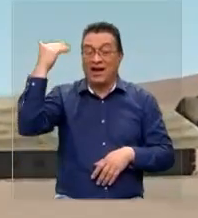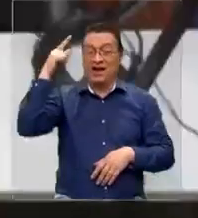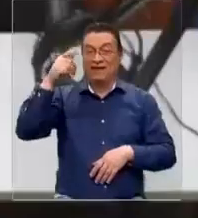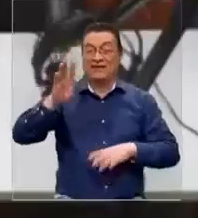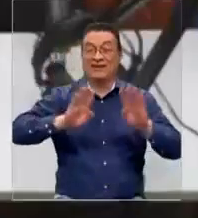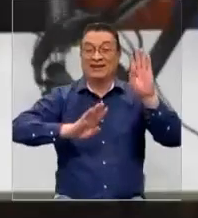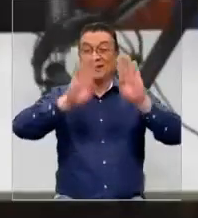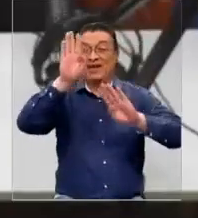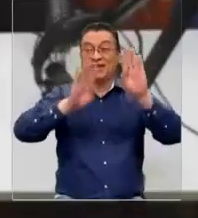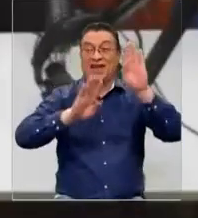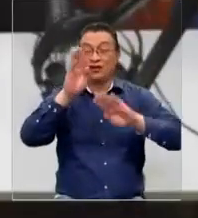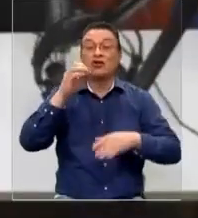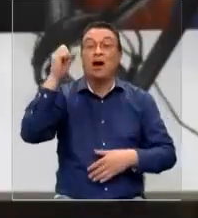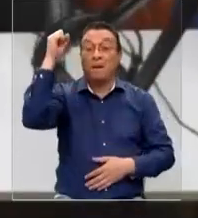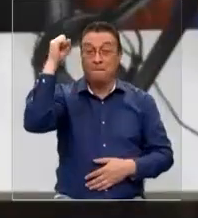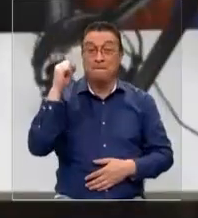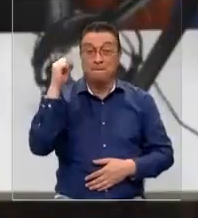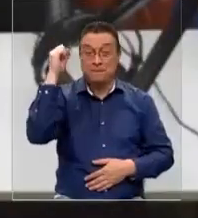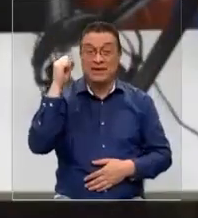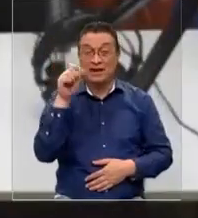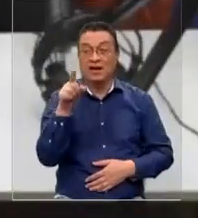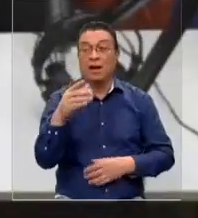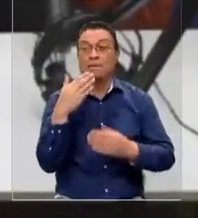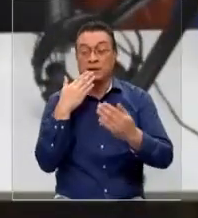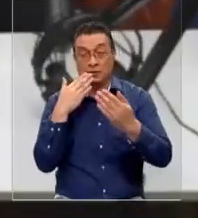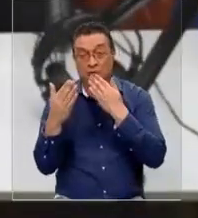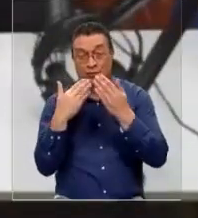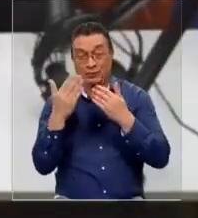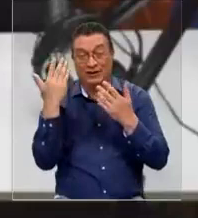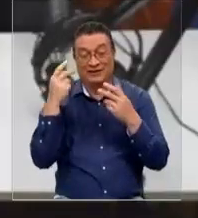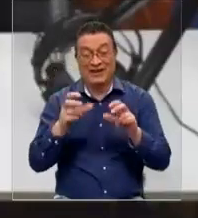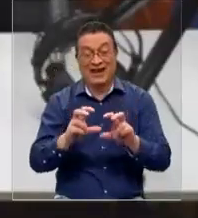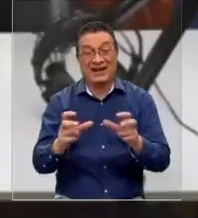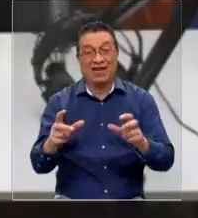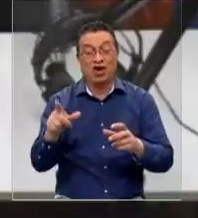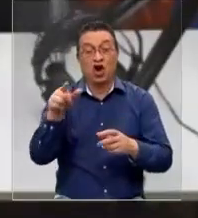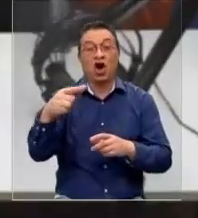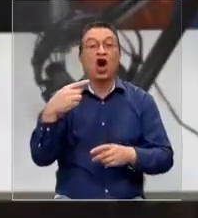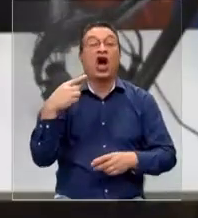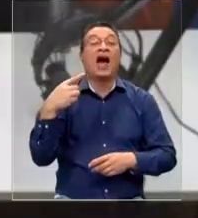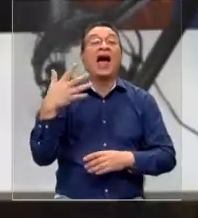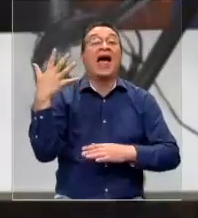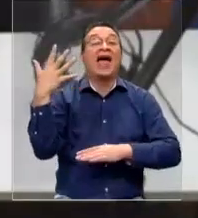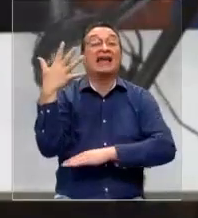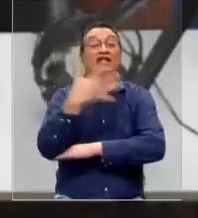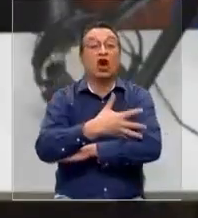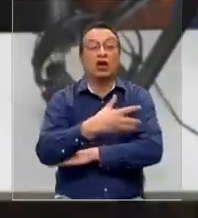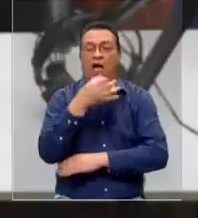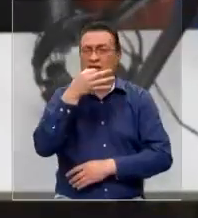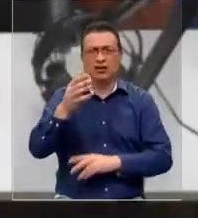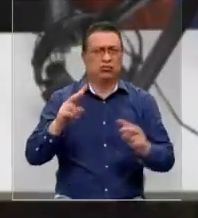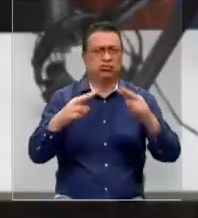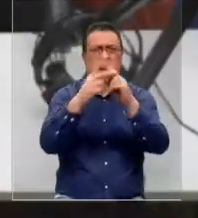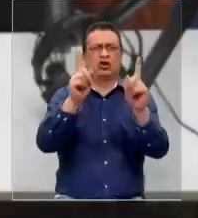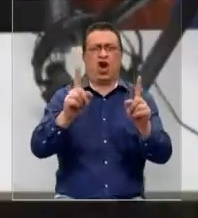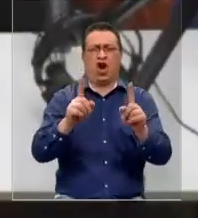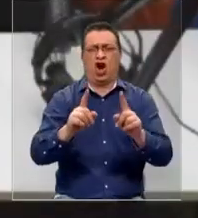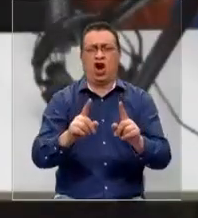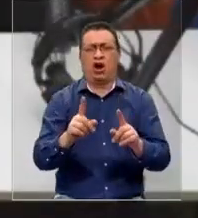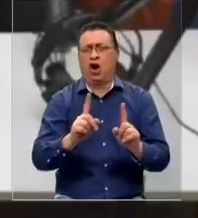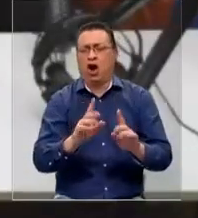candidato presidencial Sebastián Piñera, en conversación con Radio Quillota, descartó su construcción. Y por tanto yo